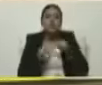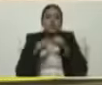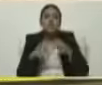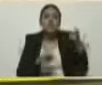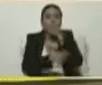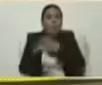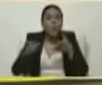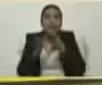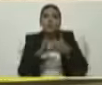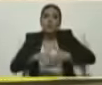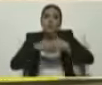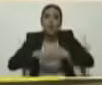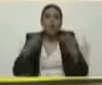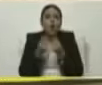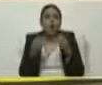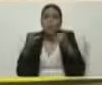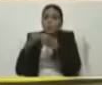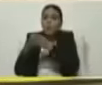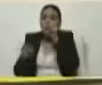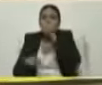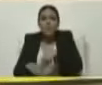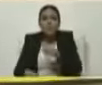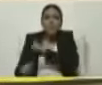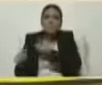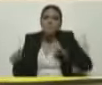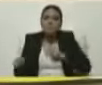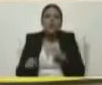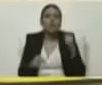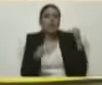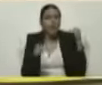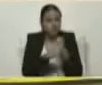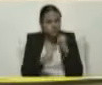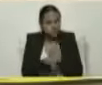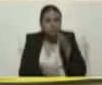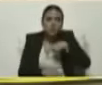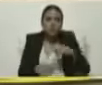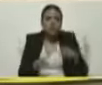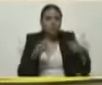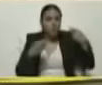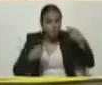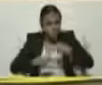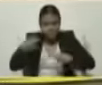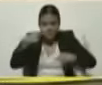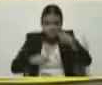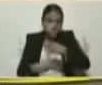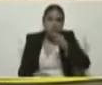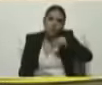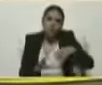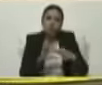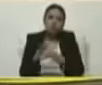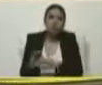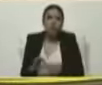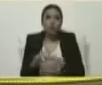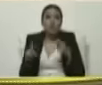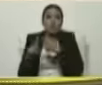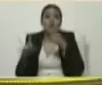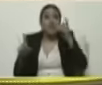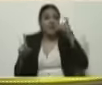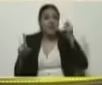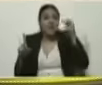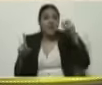privado, todo el apoyo a los conuqueros, Daniel Coronel, joven líder